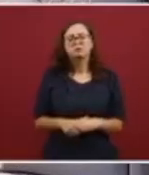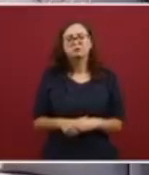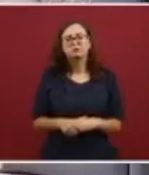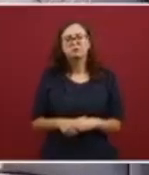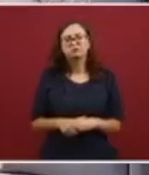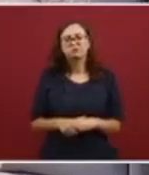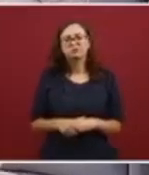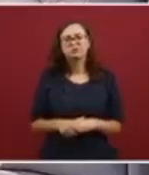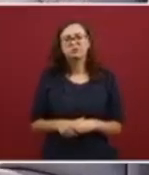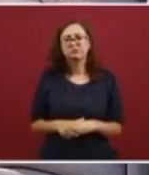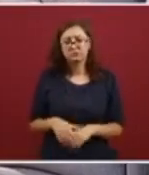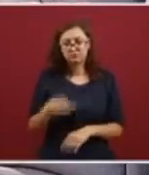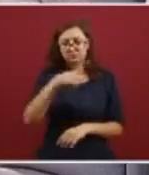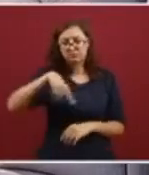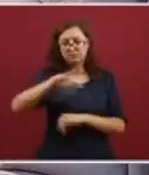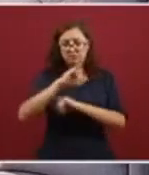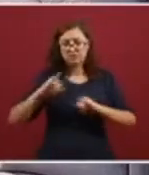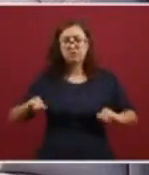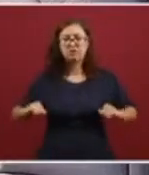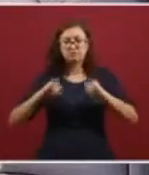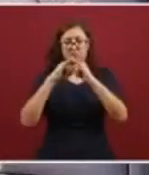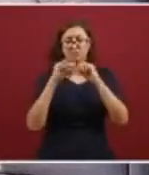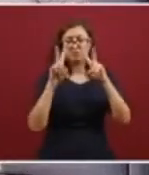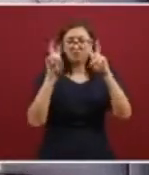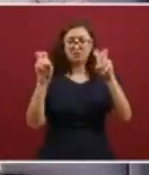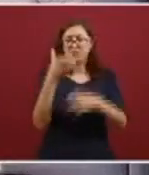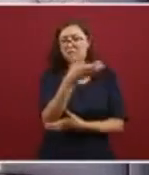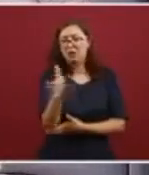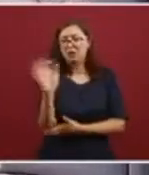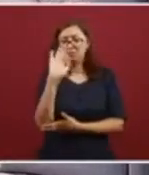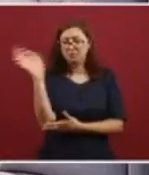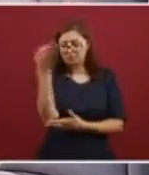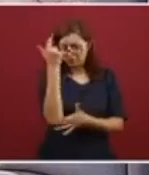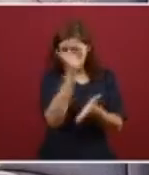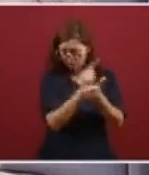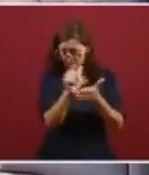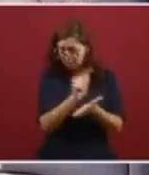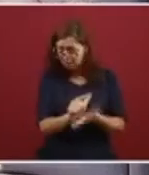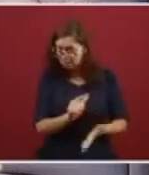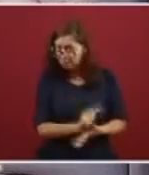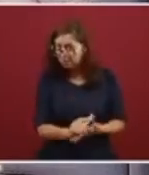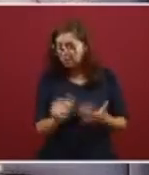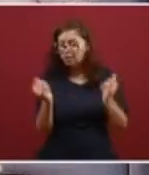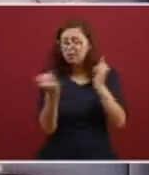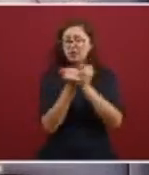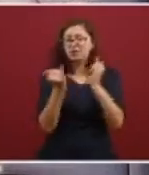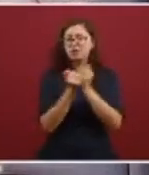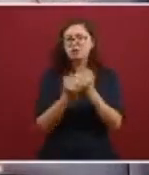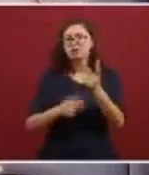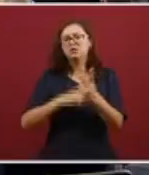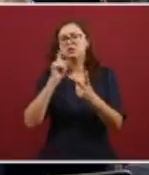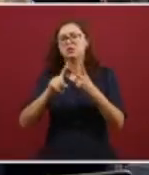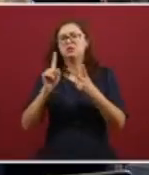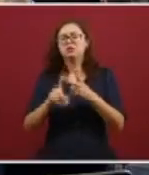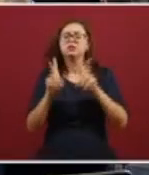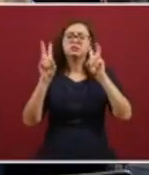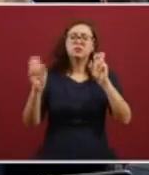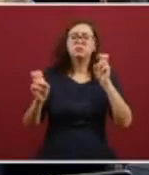limpia en las dependencias agrarias federales? Y también hay una figura, el visitador,